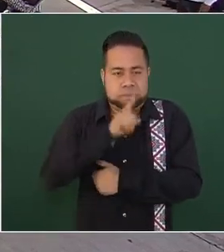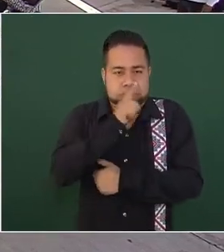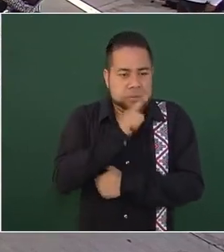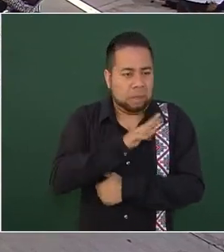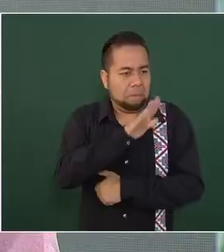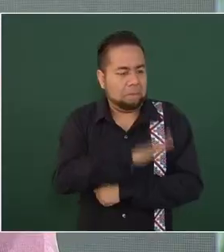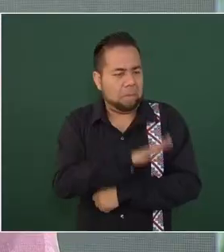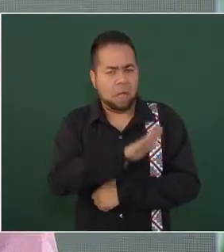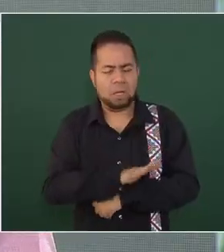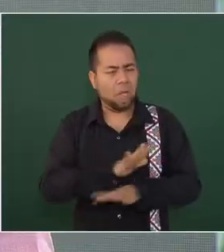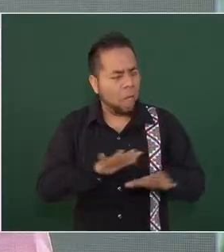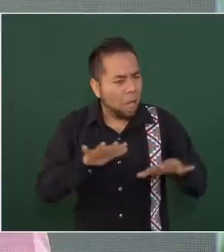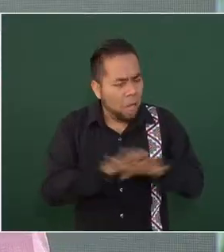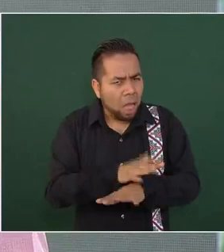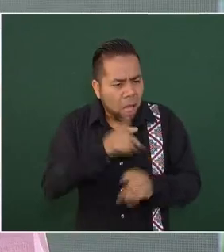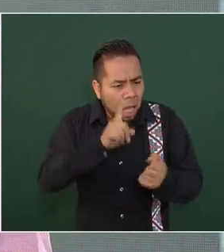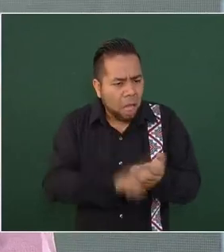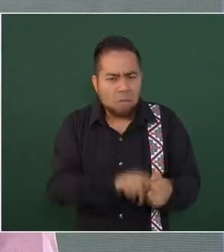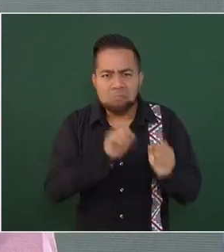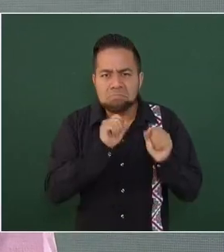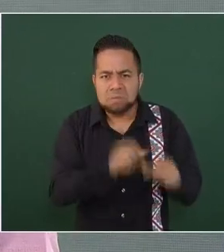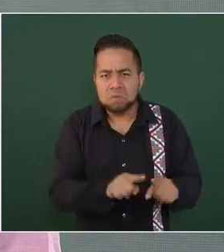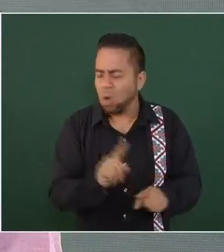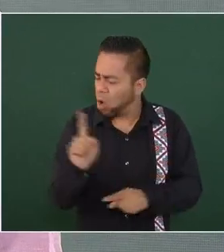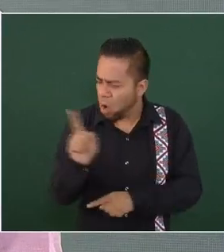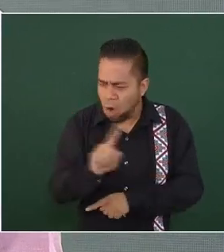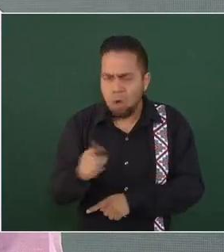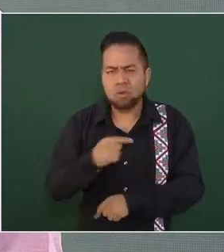apariencia cambian para seguir igual no